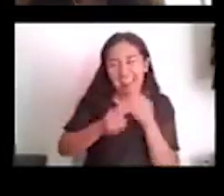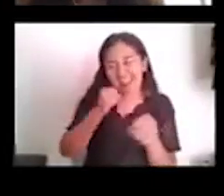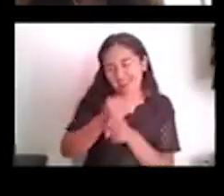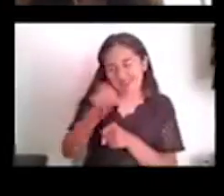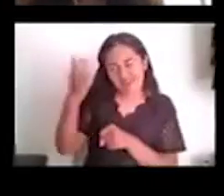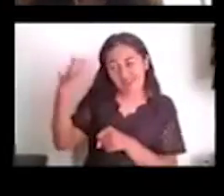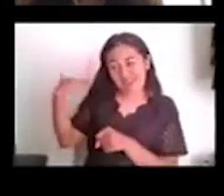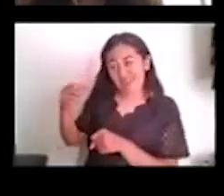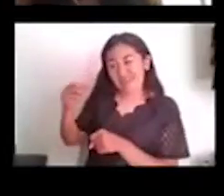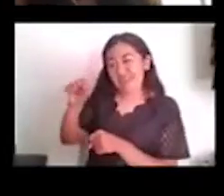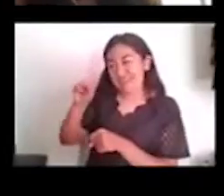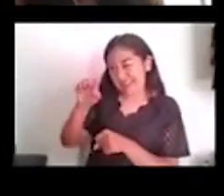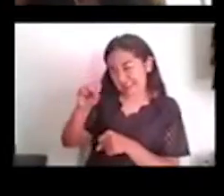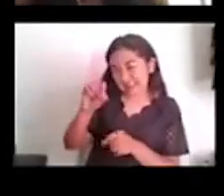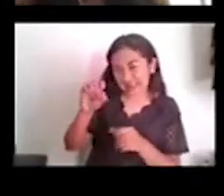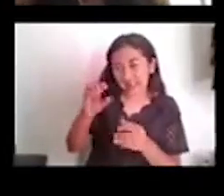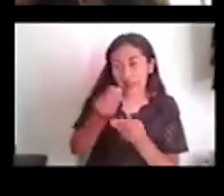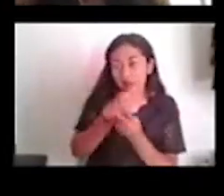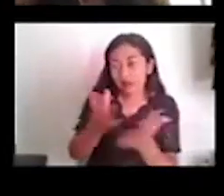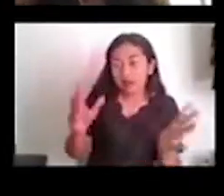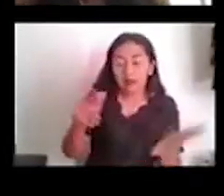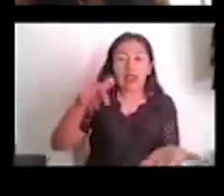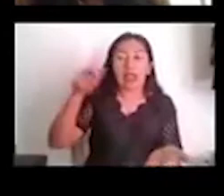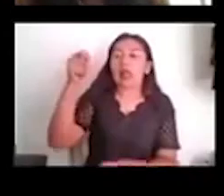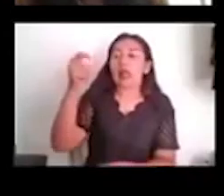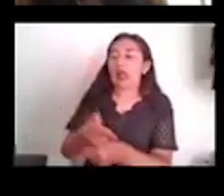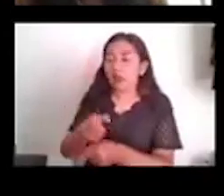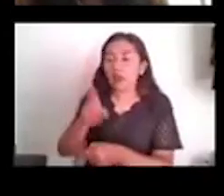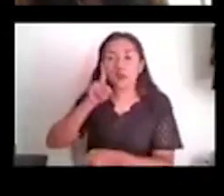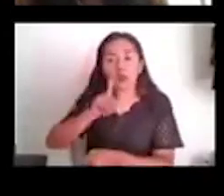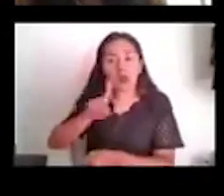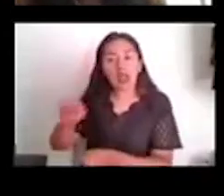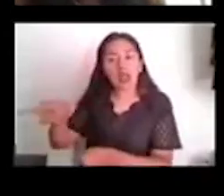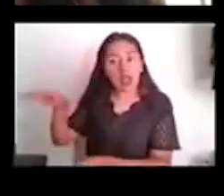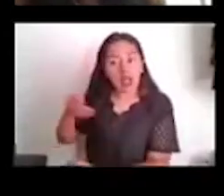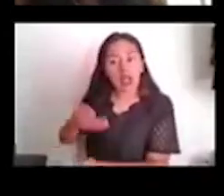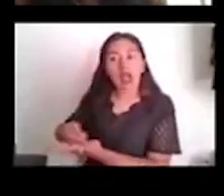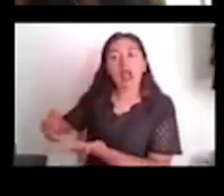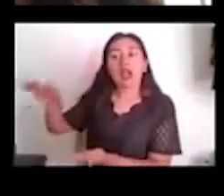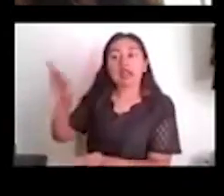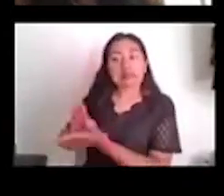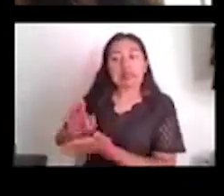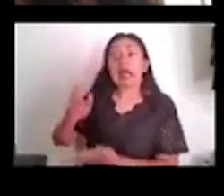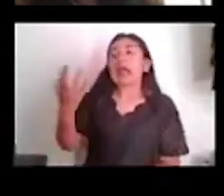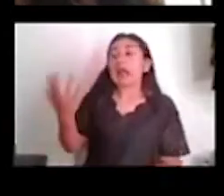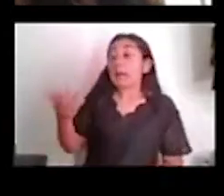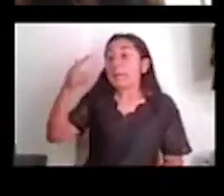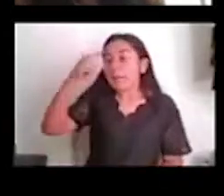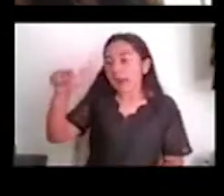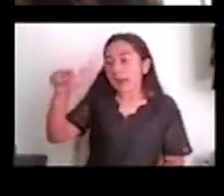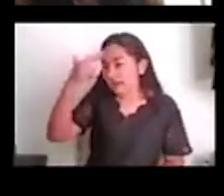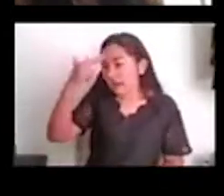60's, pero digamos que también es un acto de reconocimiento a la